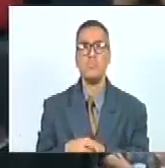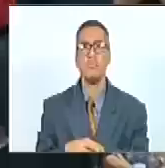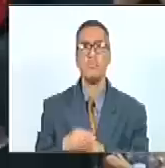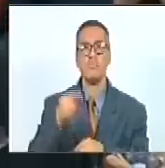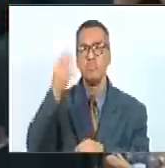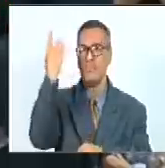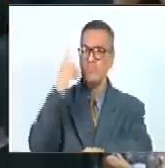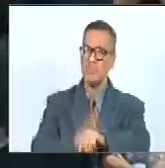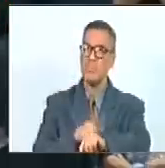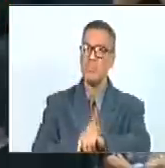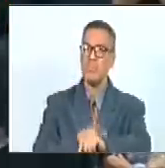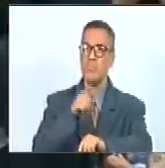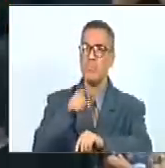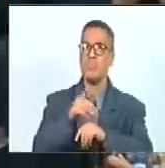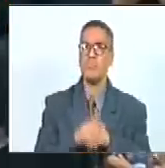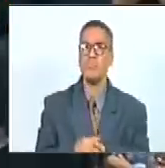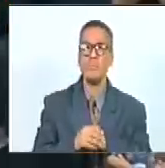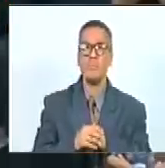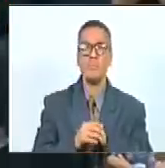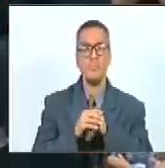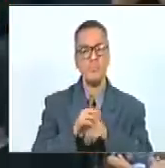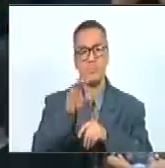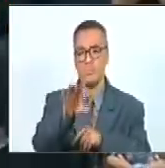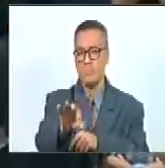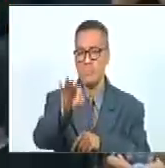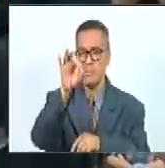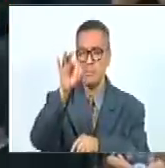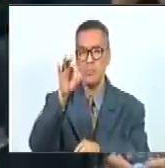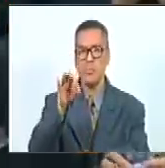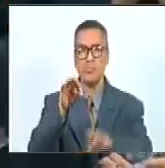En aquel momento se eligieron,